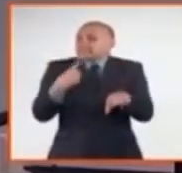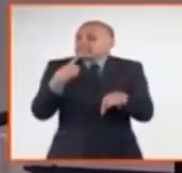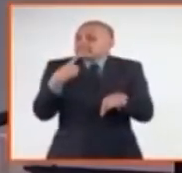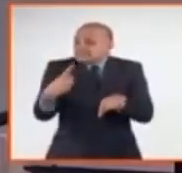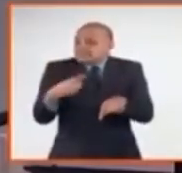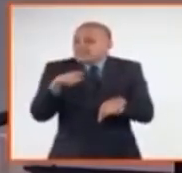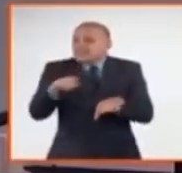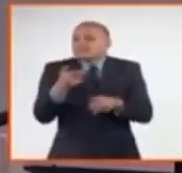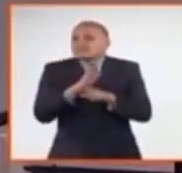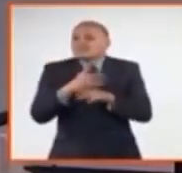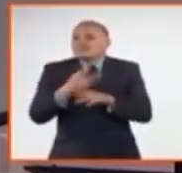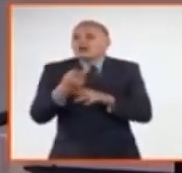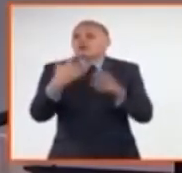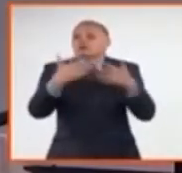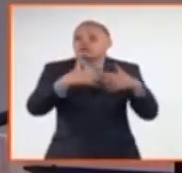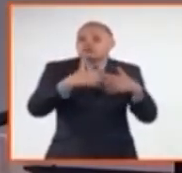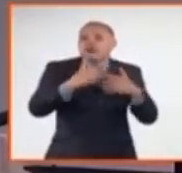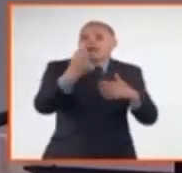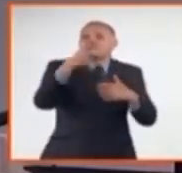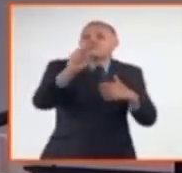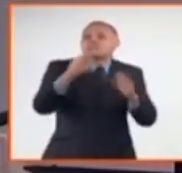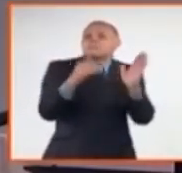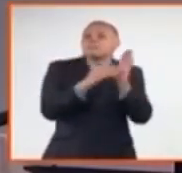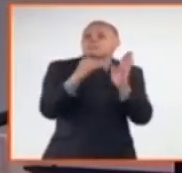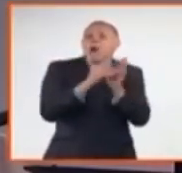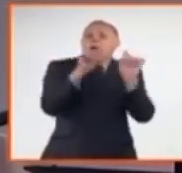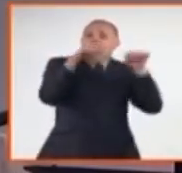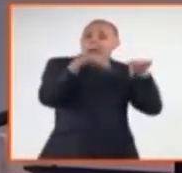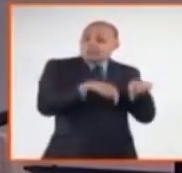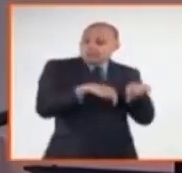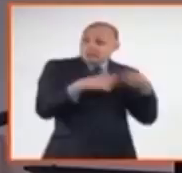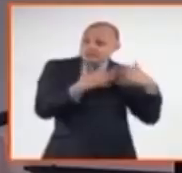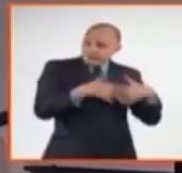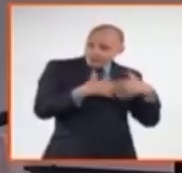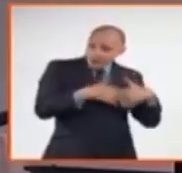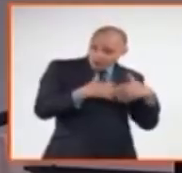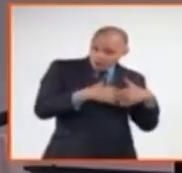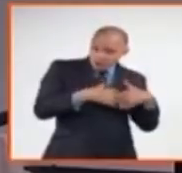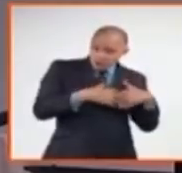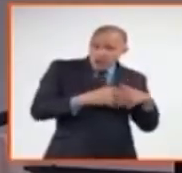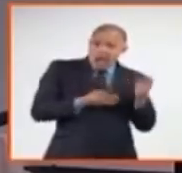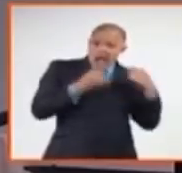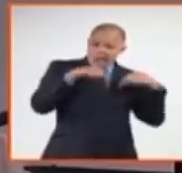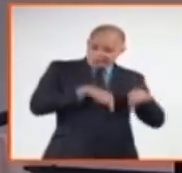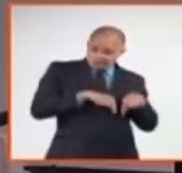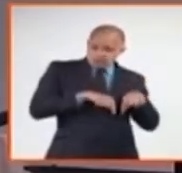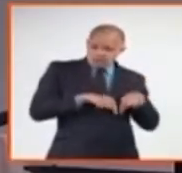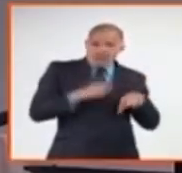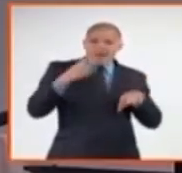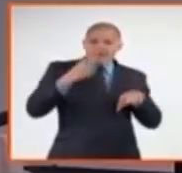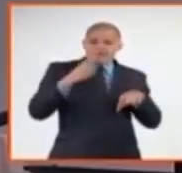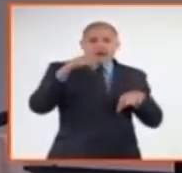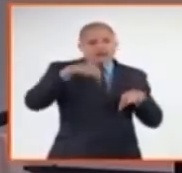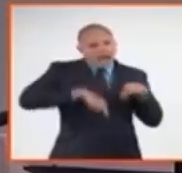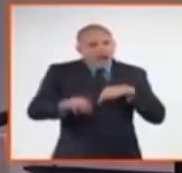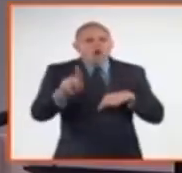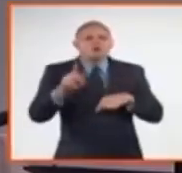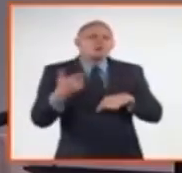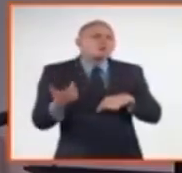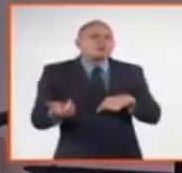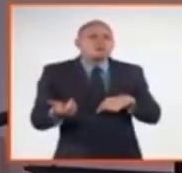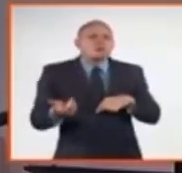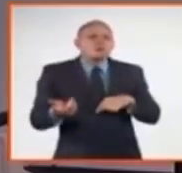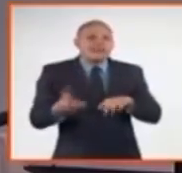obtención de un producto y de llegar a la utilización de este producto aplicarlo en el ser humano es un proceso muy riguroso una vez que ya se